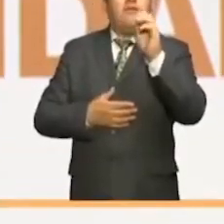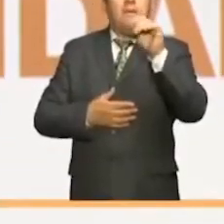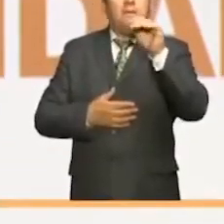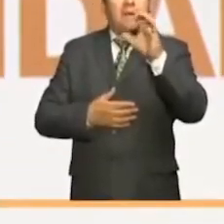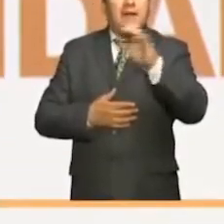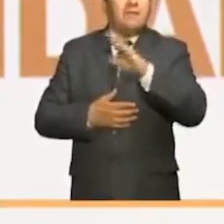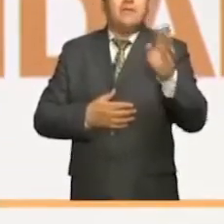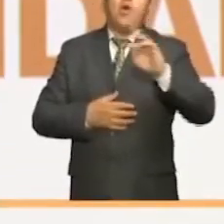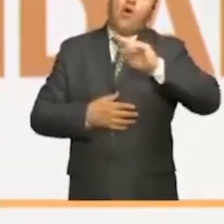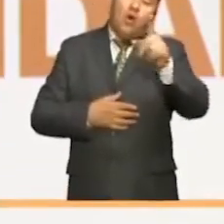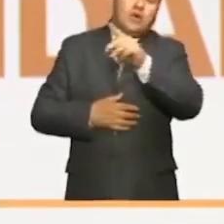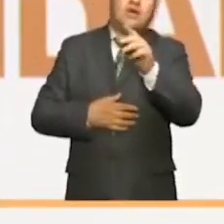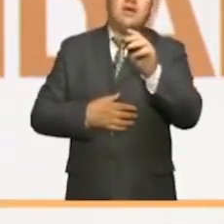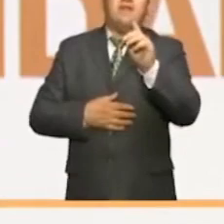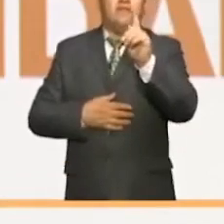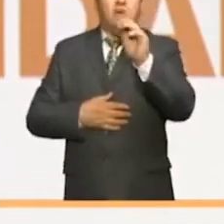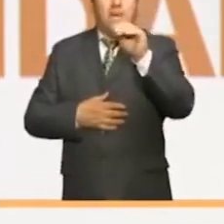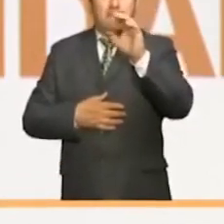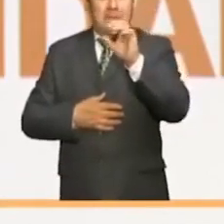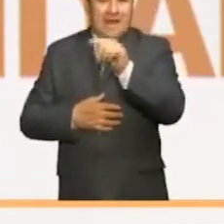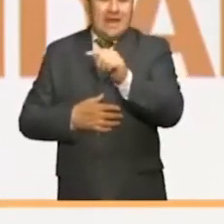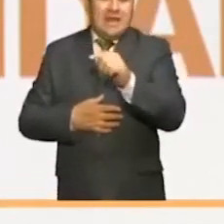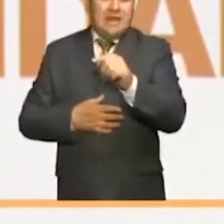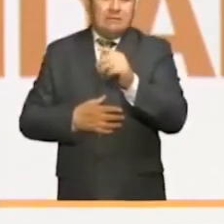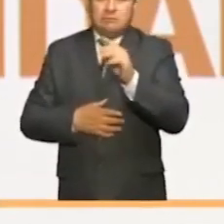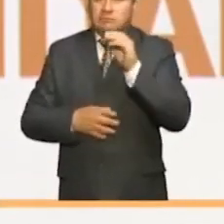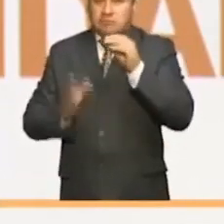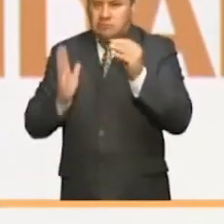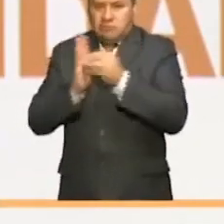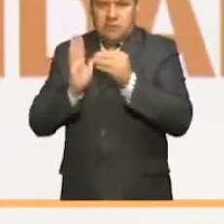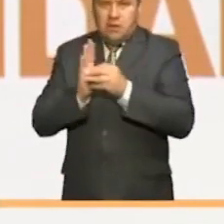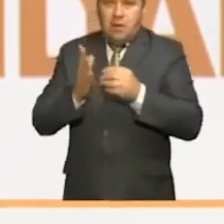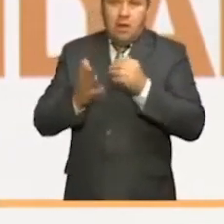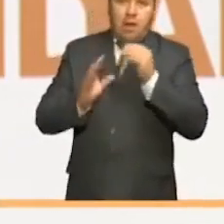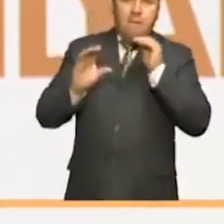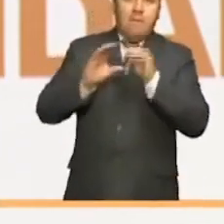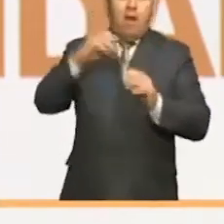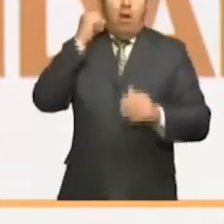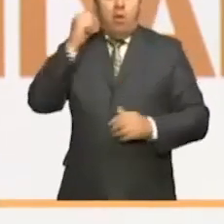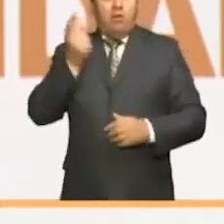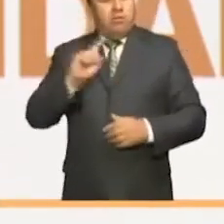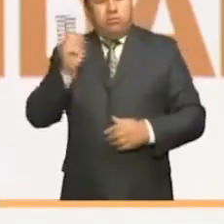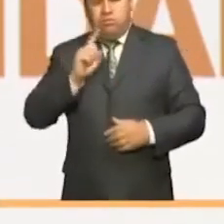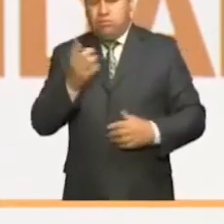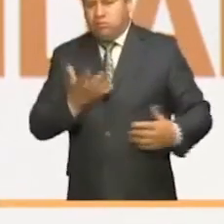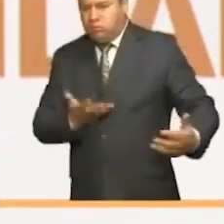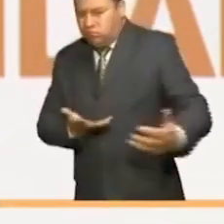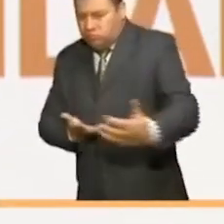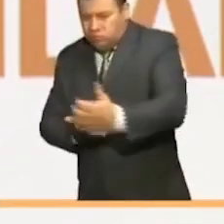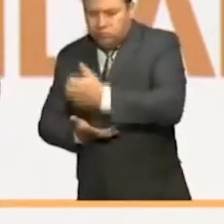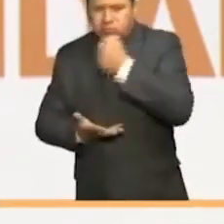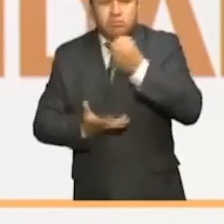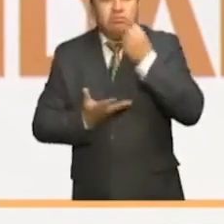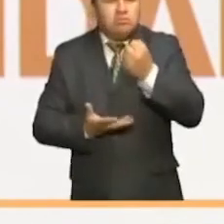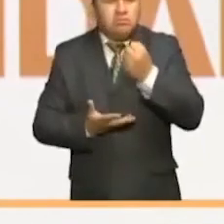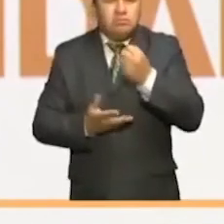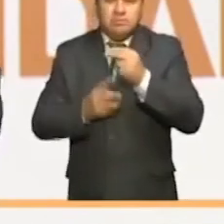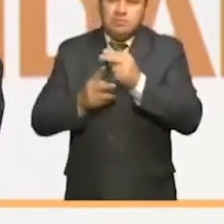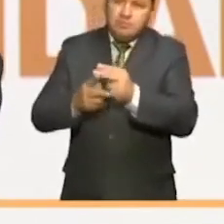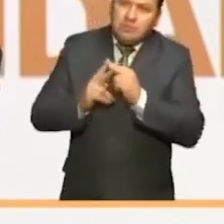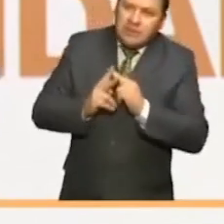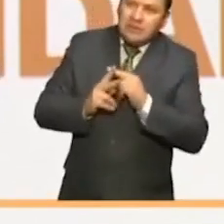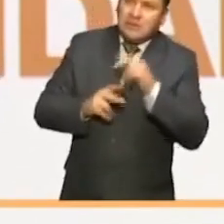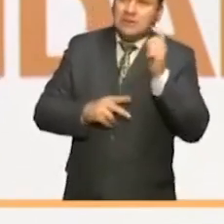file que están administrando el fome no vamos a adoptar al sistema financiero de recursos los recursos para dar créditos